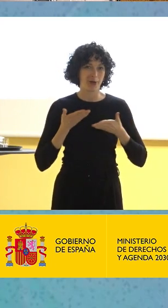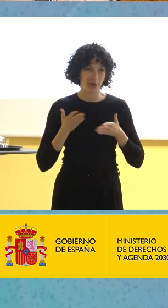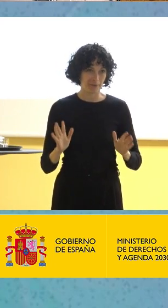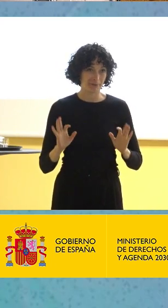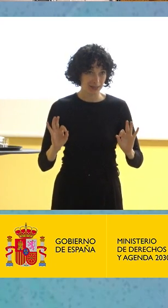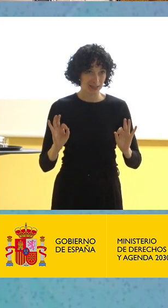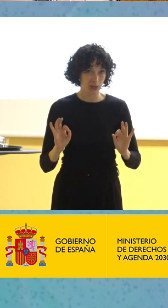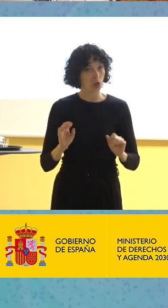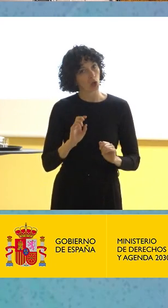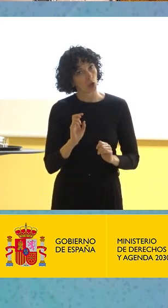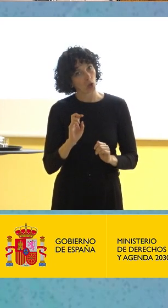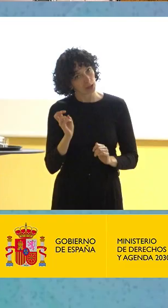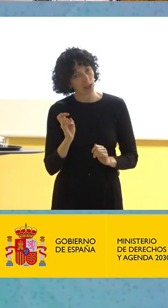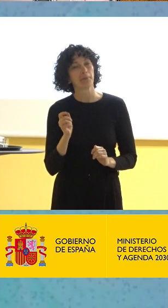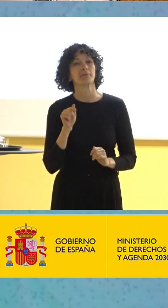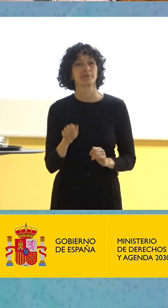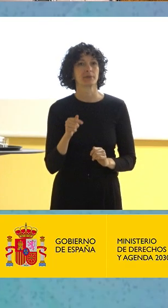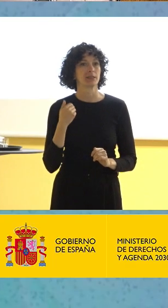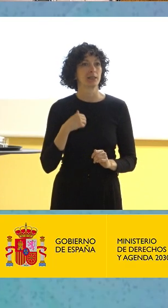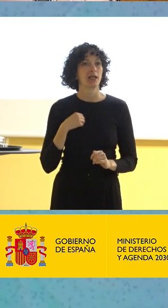estoy. ¿Vale?